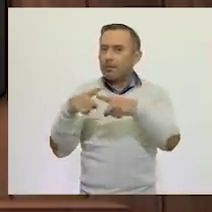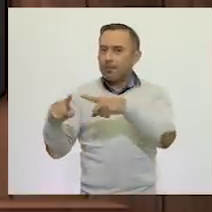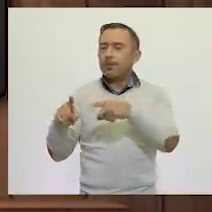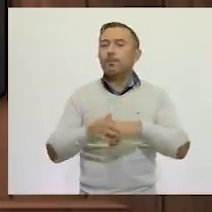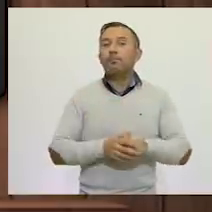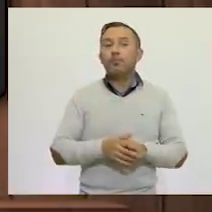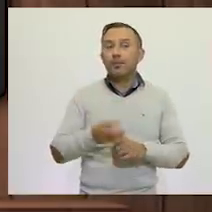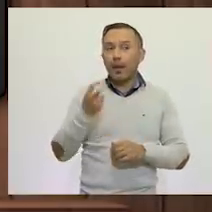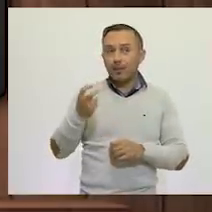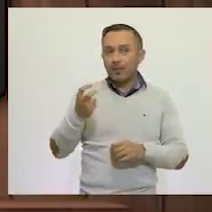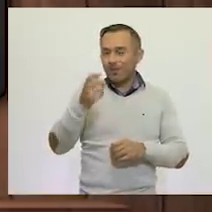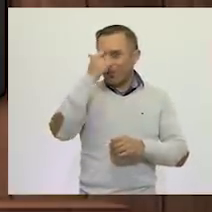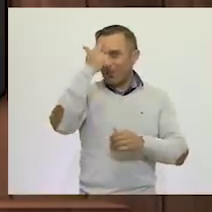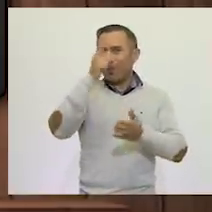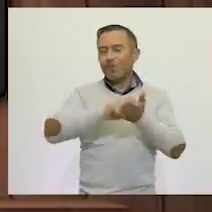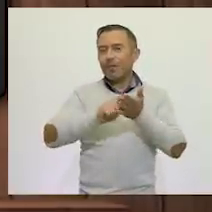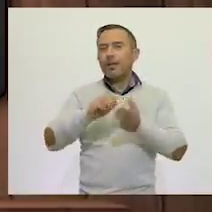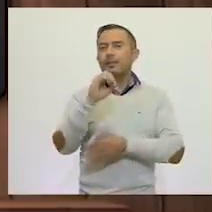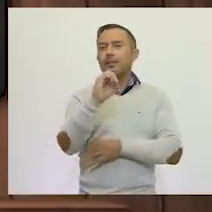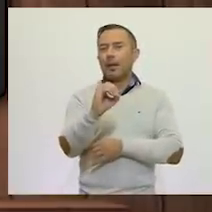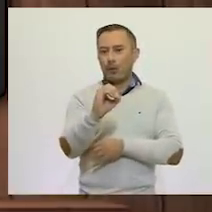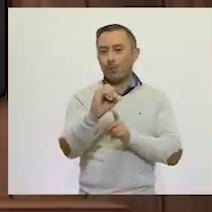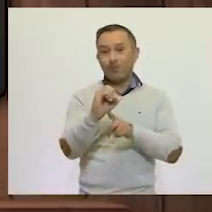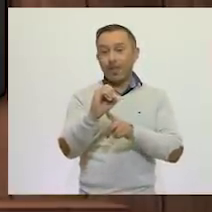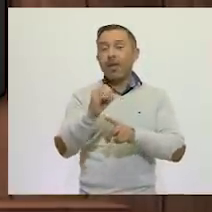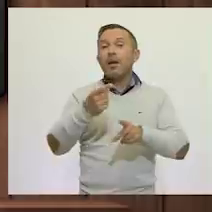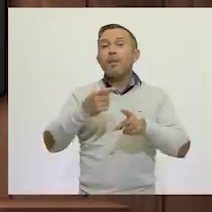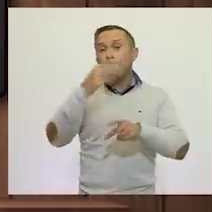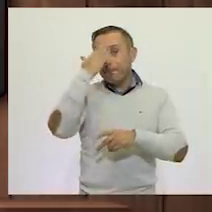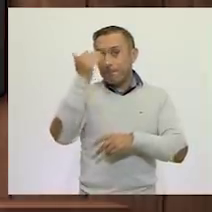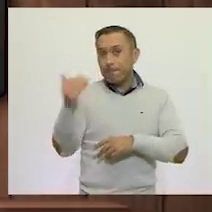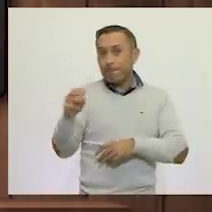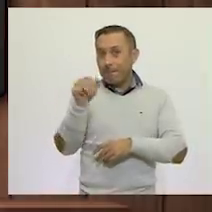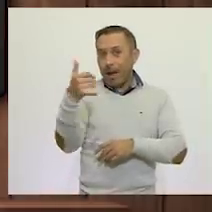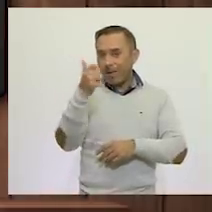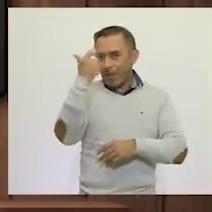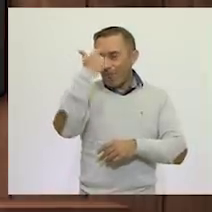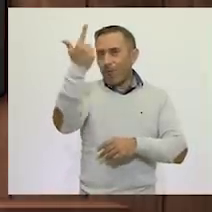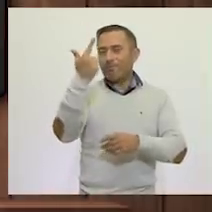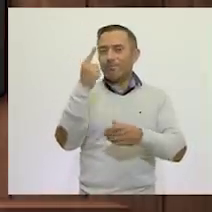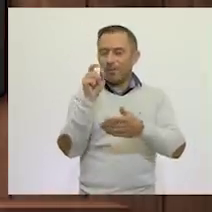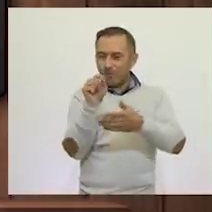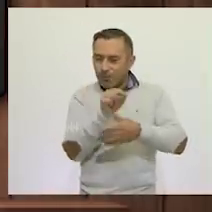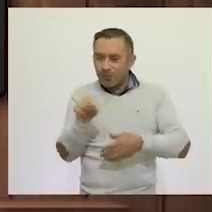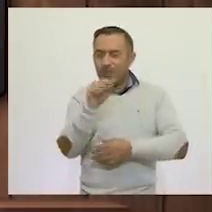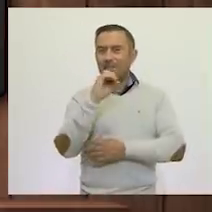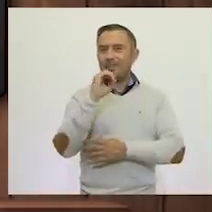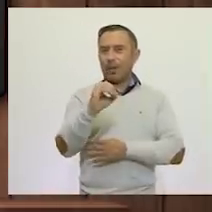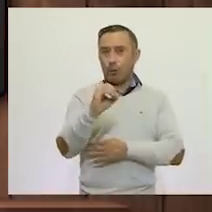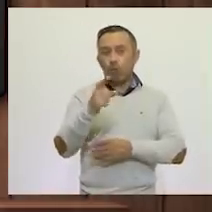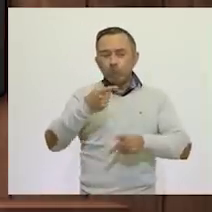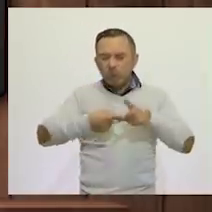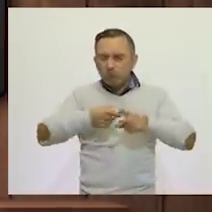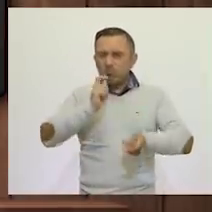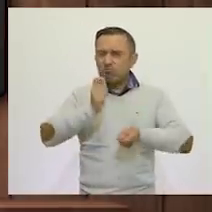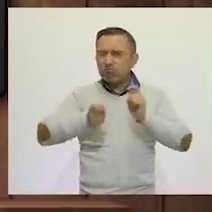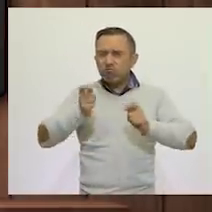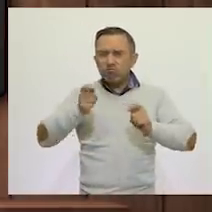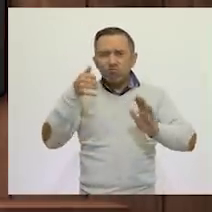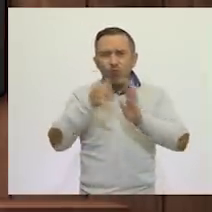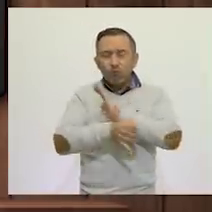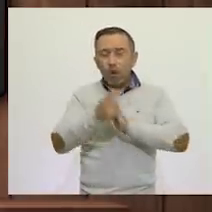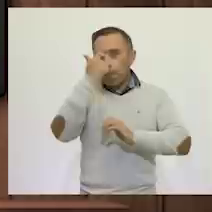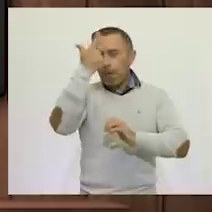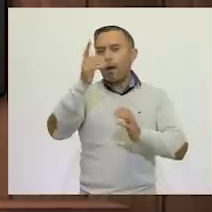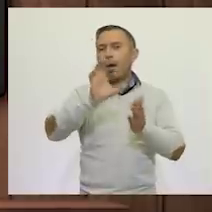existió el cero, la gran aportación de la matemática maya. Gracias al avanzado manejo de los números, los mayas desarrollaron varios calendarios.